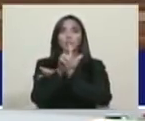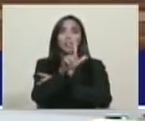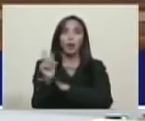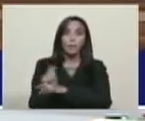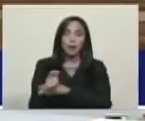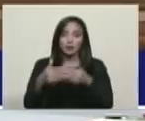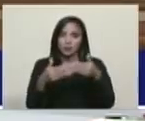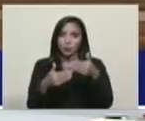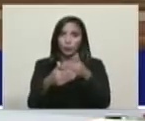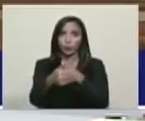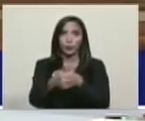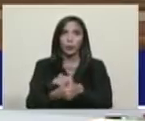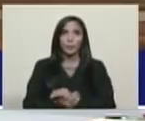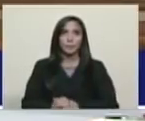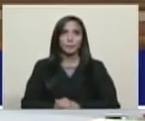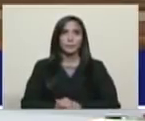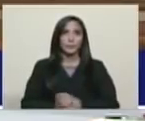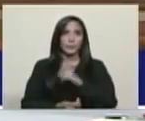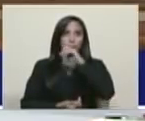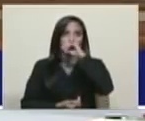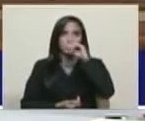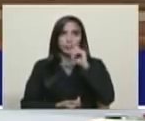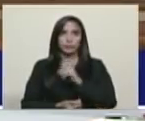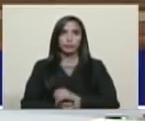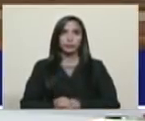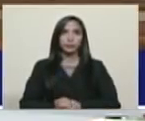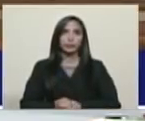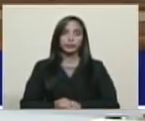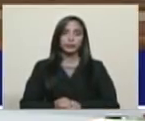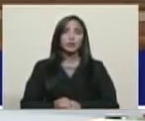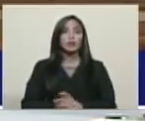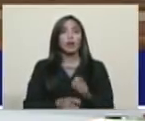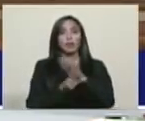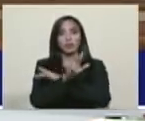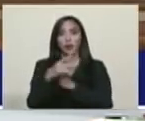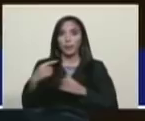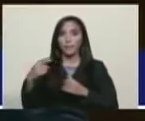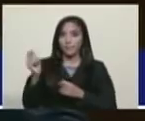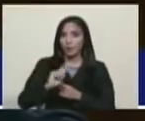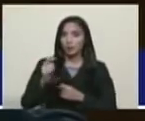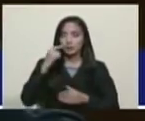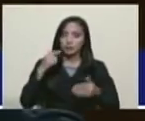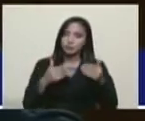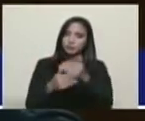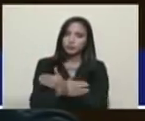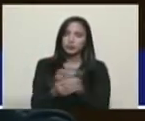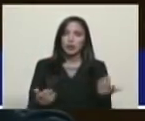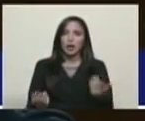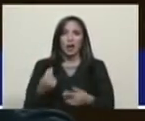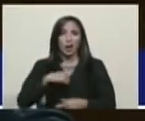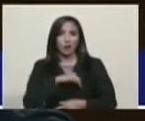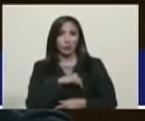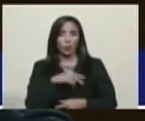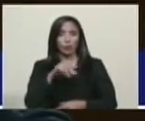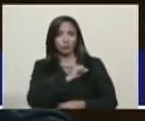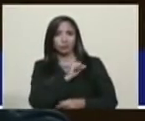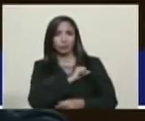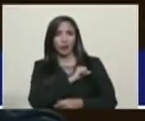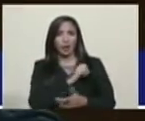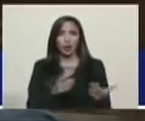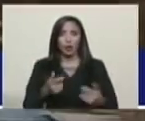compatriotas. ¿Ah? En los 90 días, y ustedes saben que a mí no me tiembla el pulso para